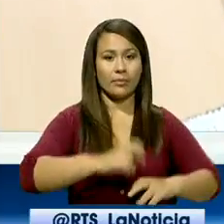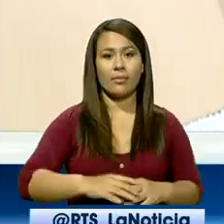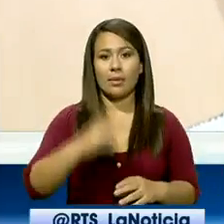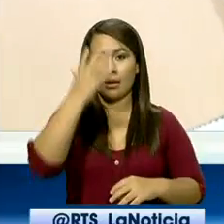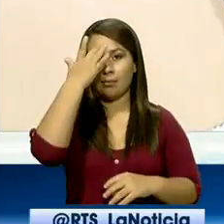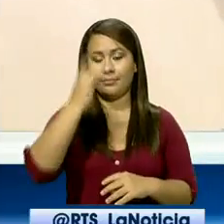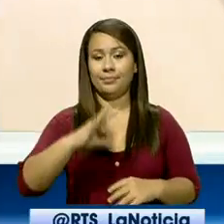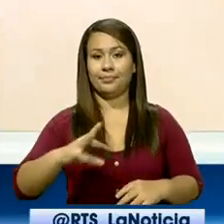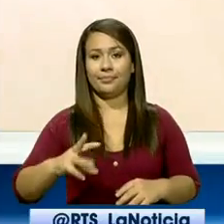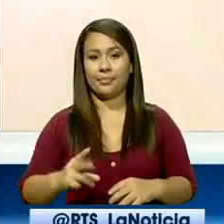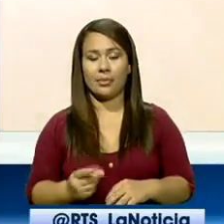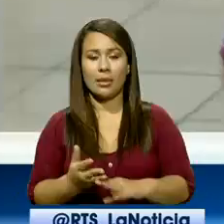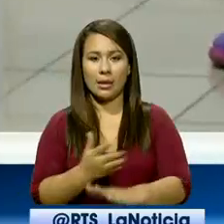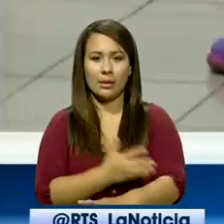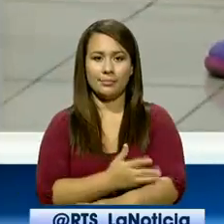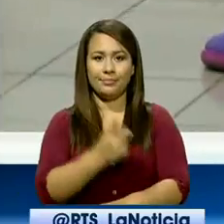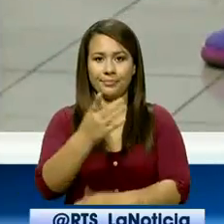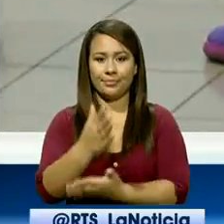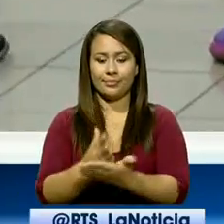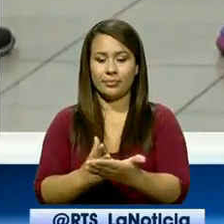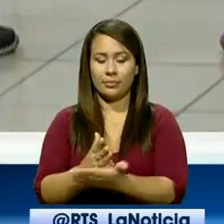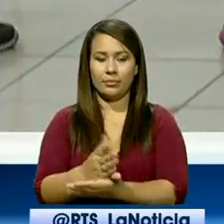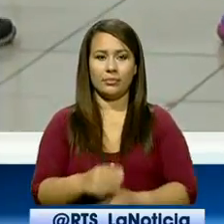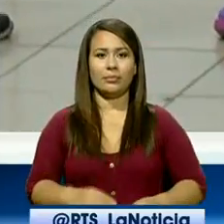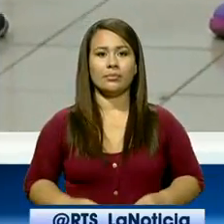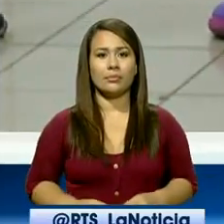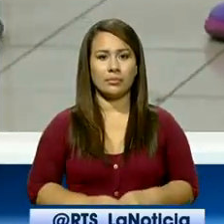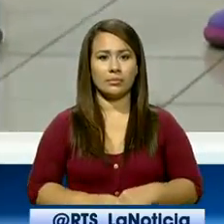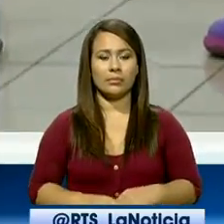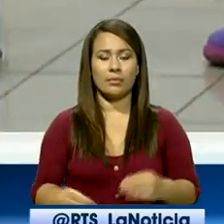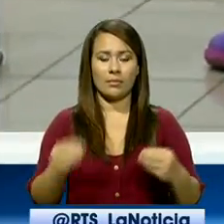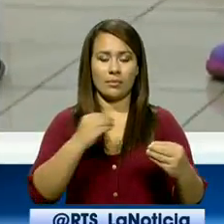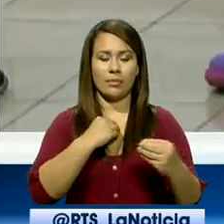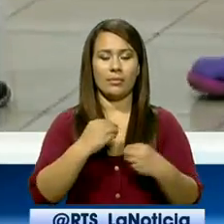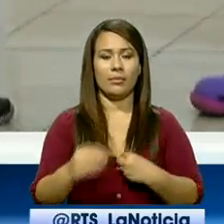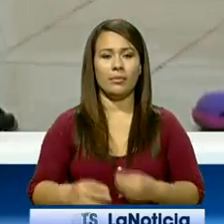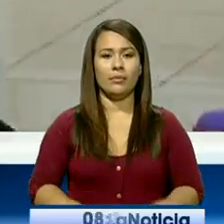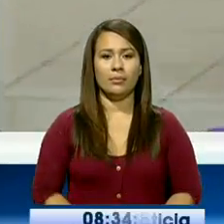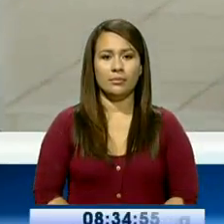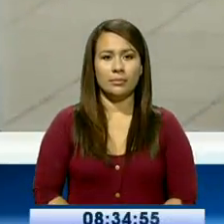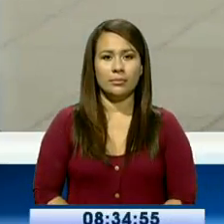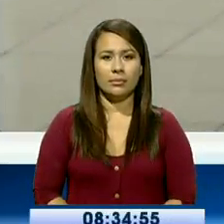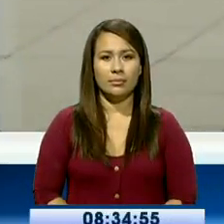delito de robo agravado. Informó Jorge Salazar.